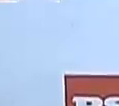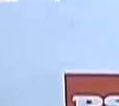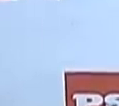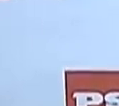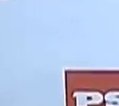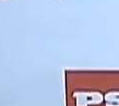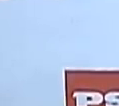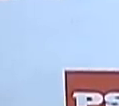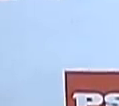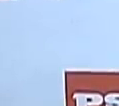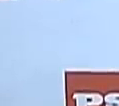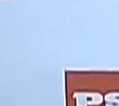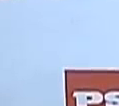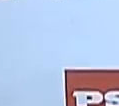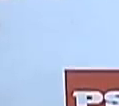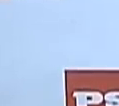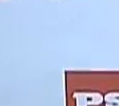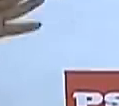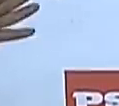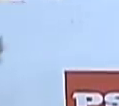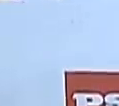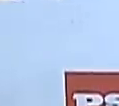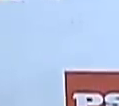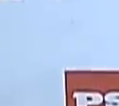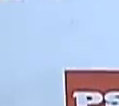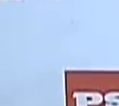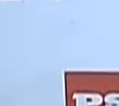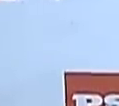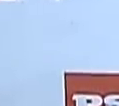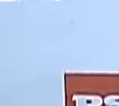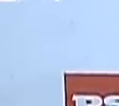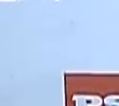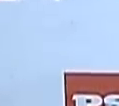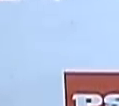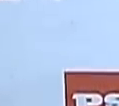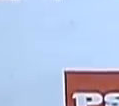datos, desde el Parque del Oeste, Ali Primera, retornamos el contacto al estudio. Adelante.